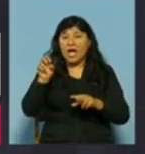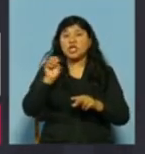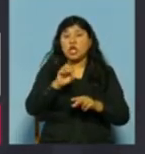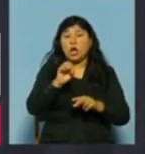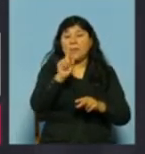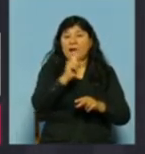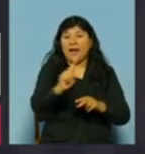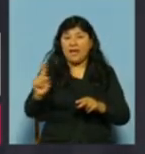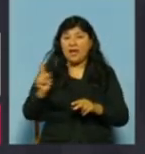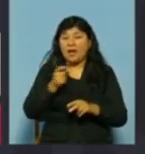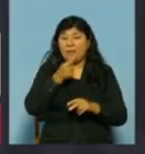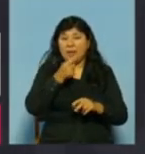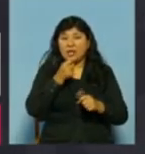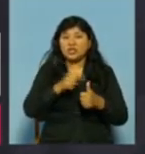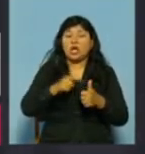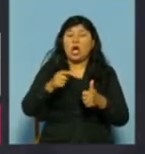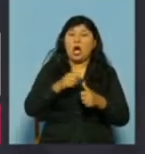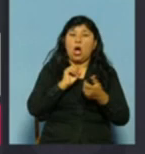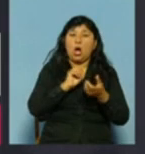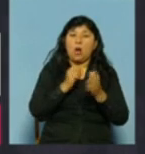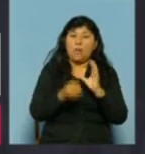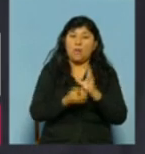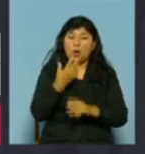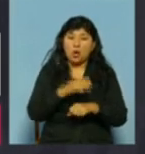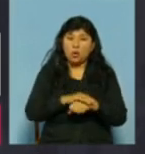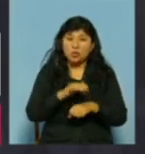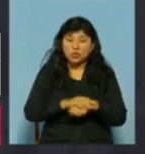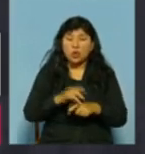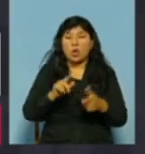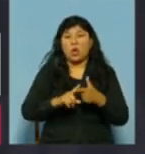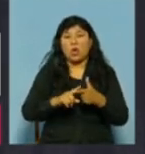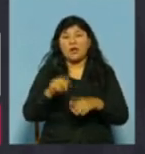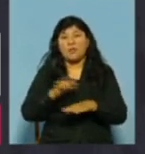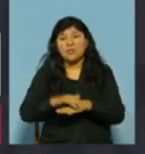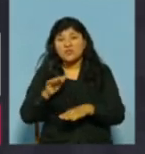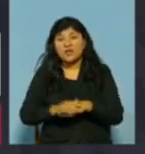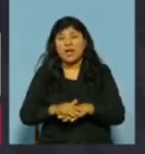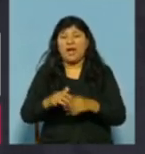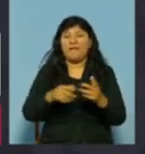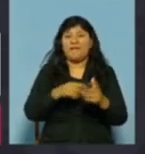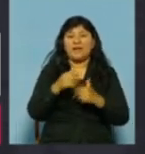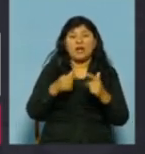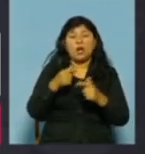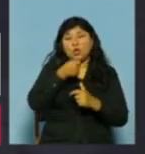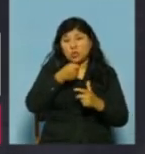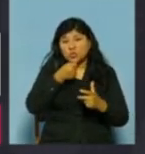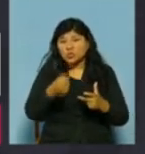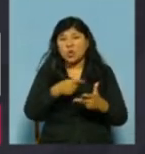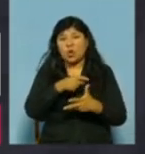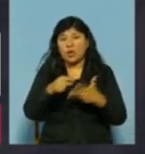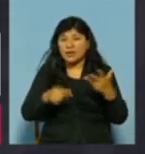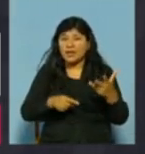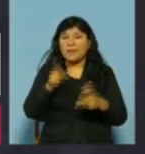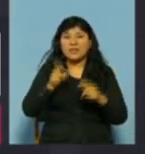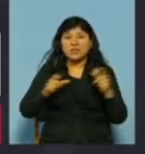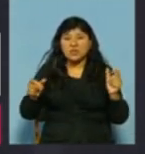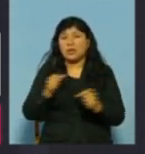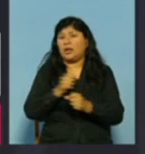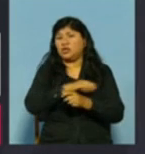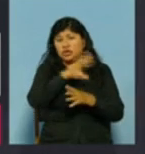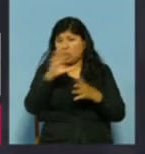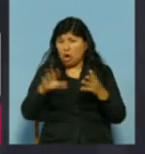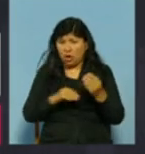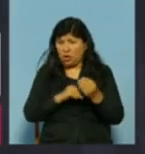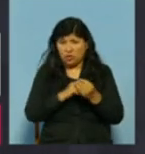Jujuy Investiga, productor, editor, conductores, directores, etcétera, absolutamente todo el personal, el que se emite los días